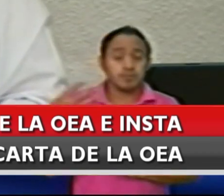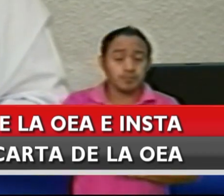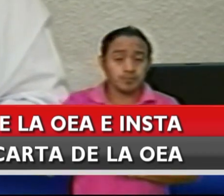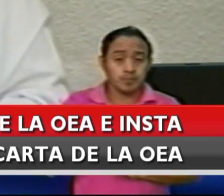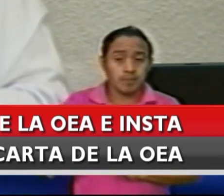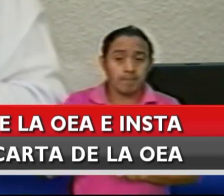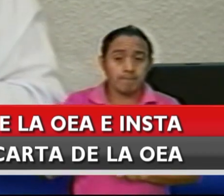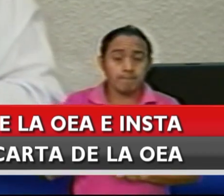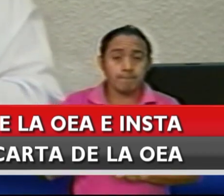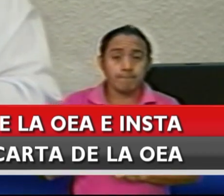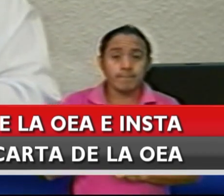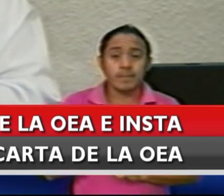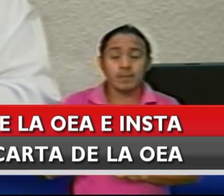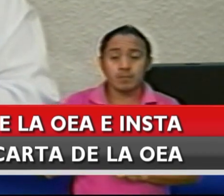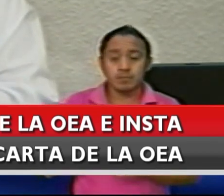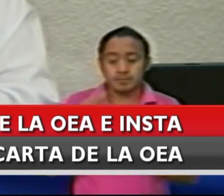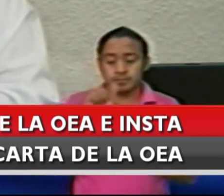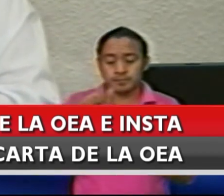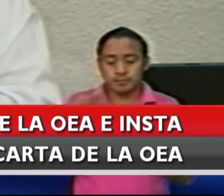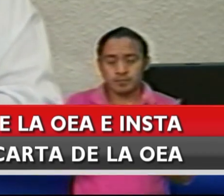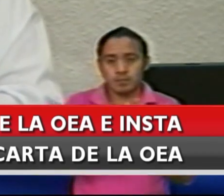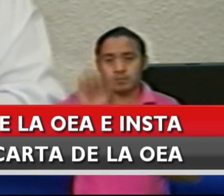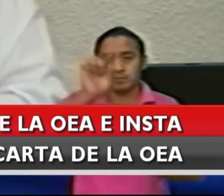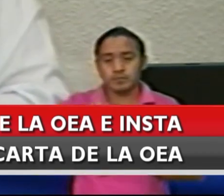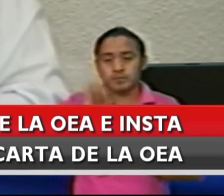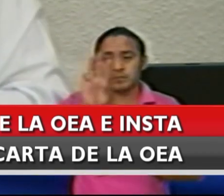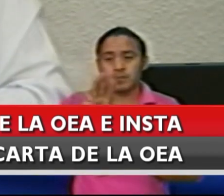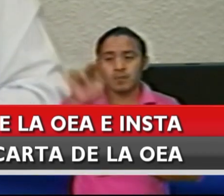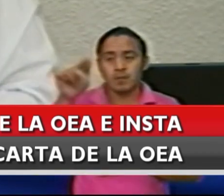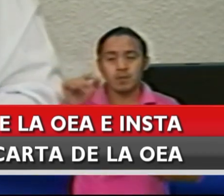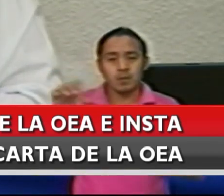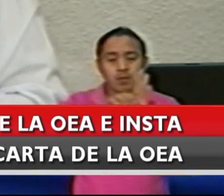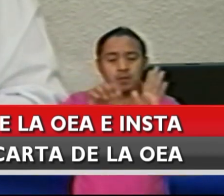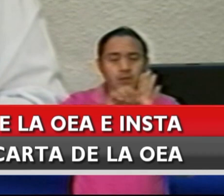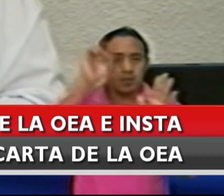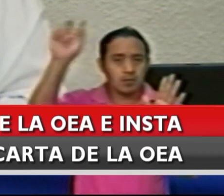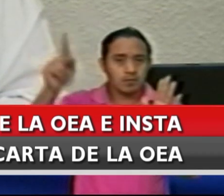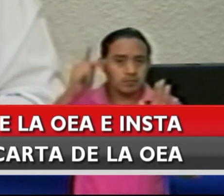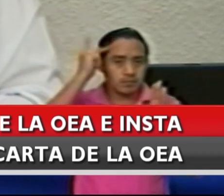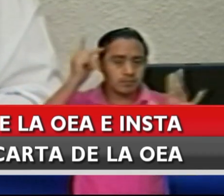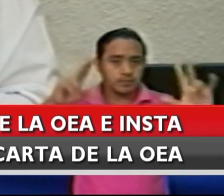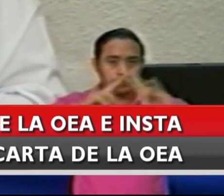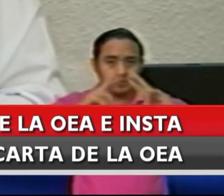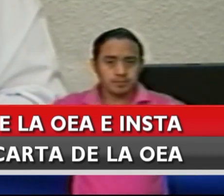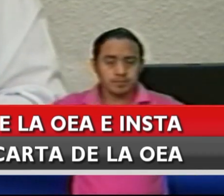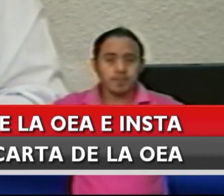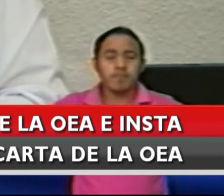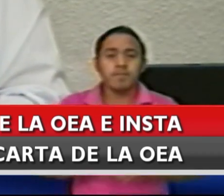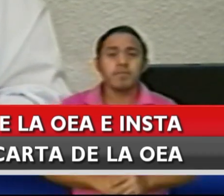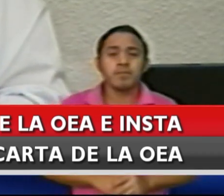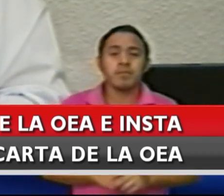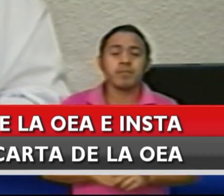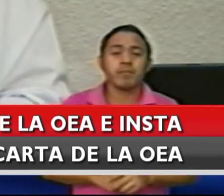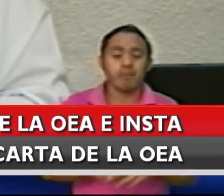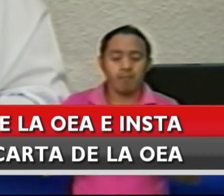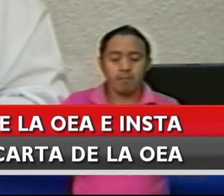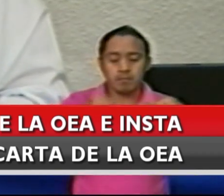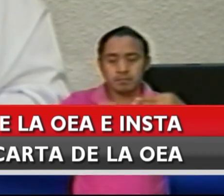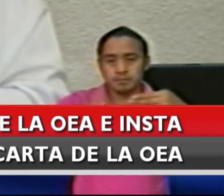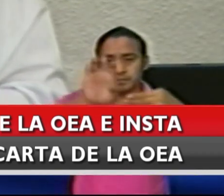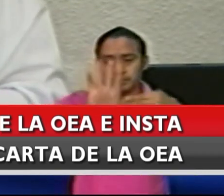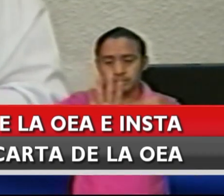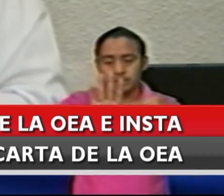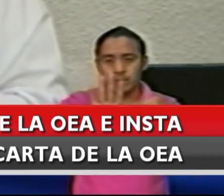las facultades que le otorga el artículo 138 de la Constitución Política de la República de Nicaragua y el numeral